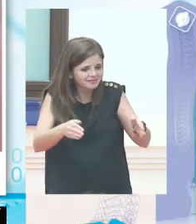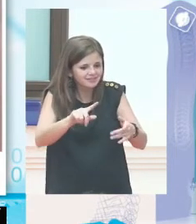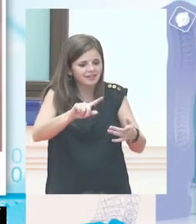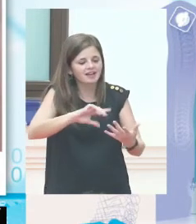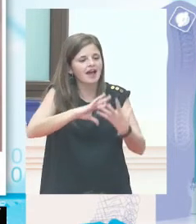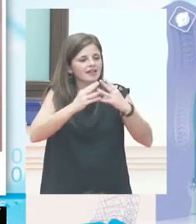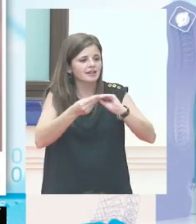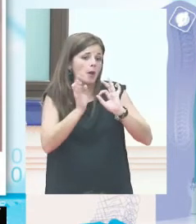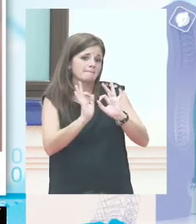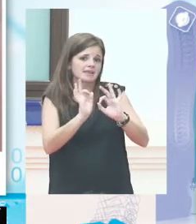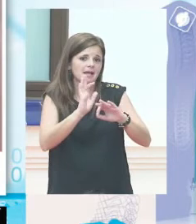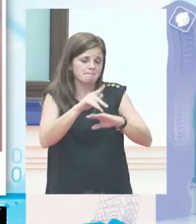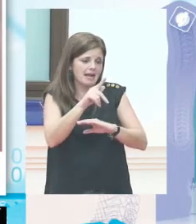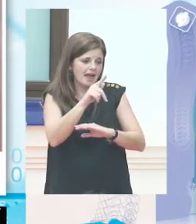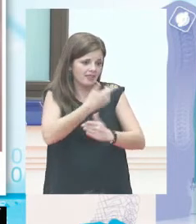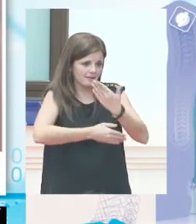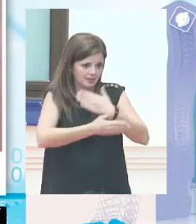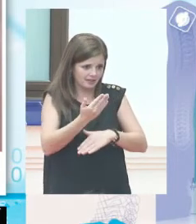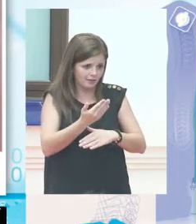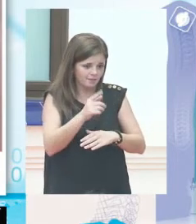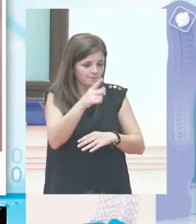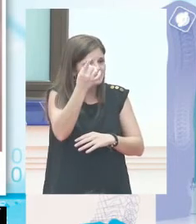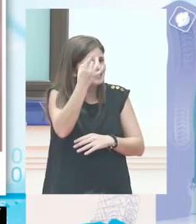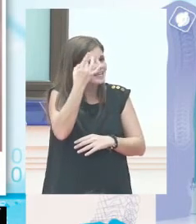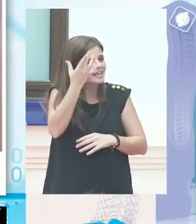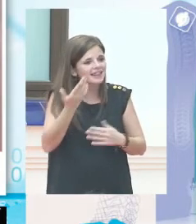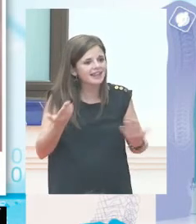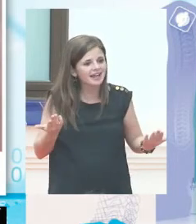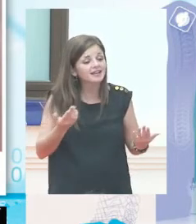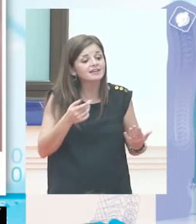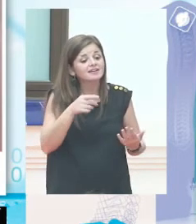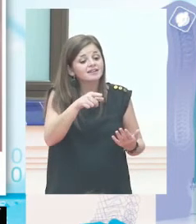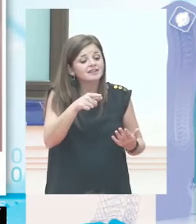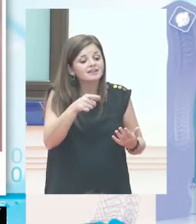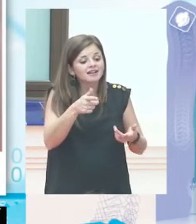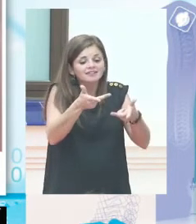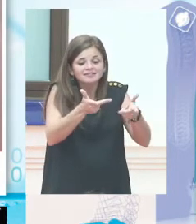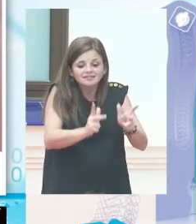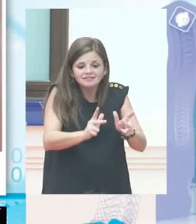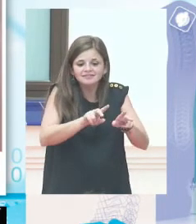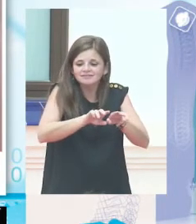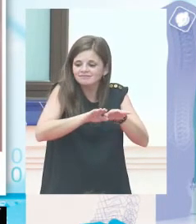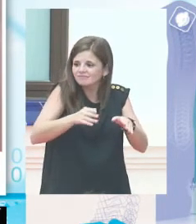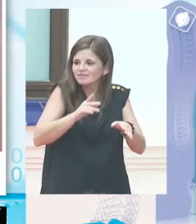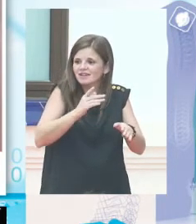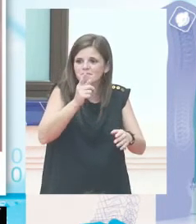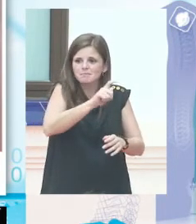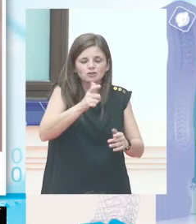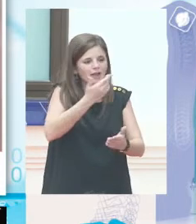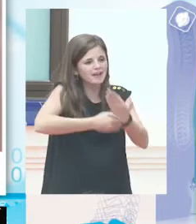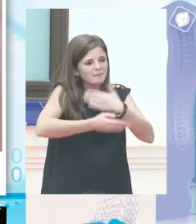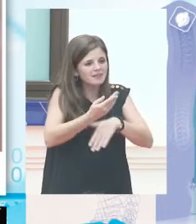discapacitados. La idea consiste en determinar cuáles son los mejores puestos para que las personas discapacitadas puedan trabajar en